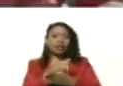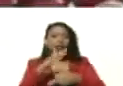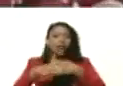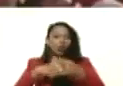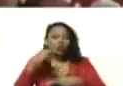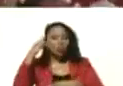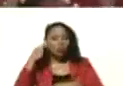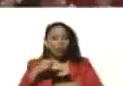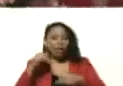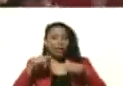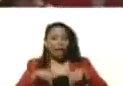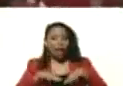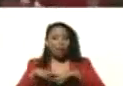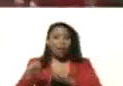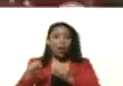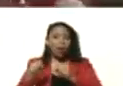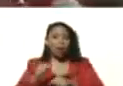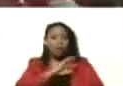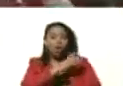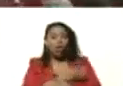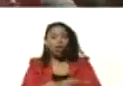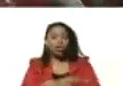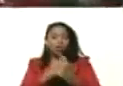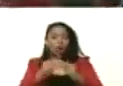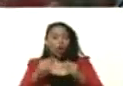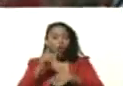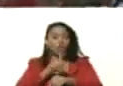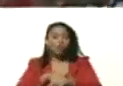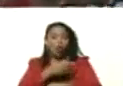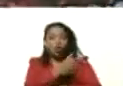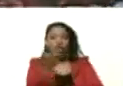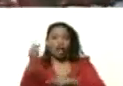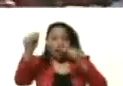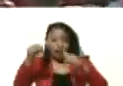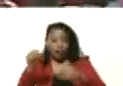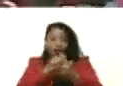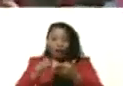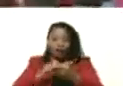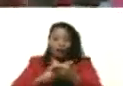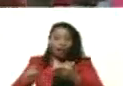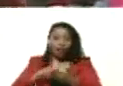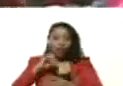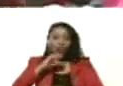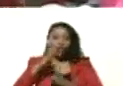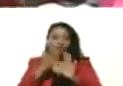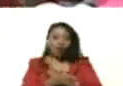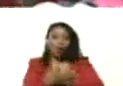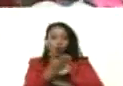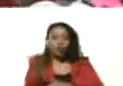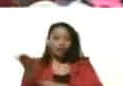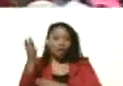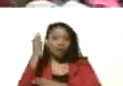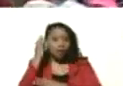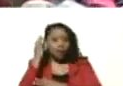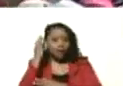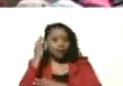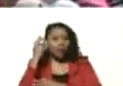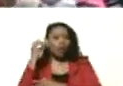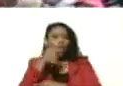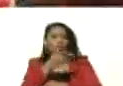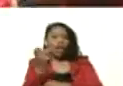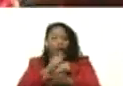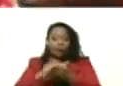más poderoso de todos los tiempos. Por lo tanto, Flor, ustedes están escribiendo la historia, mujeres. Ustedes están escribiendo la historia de